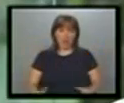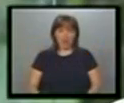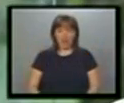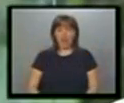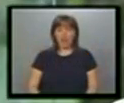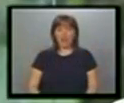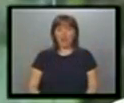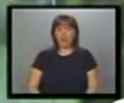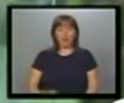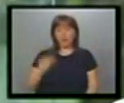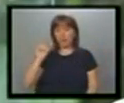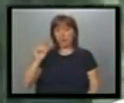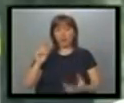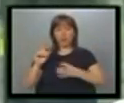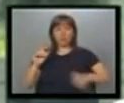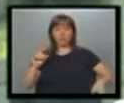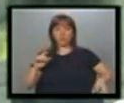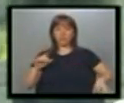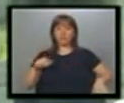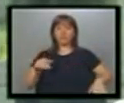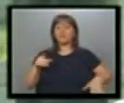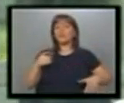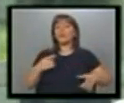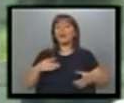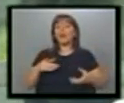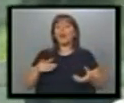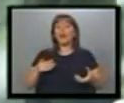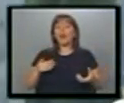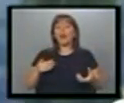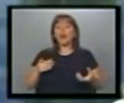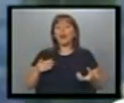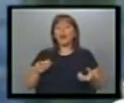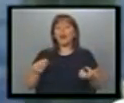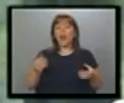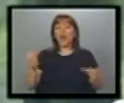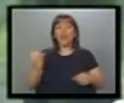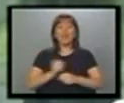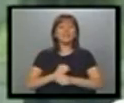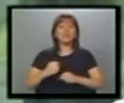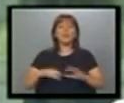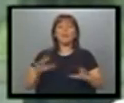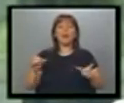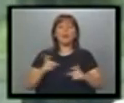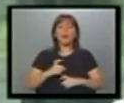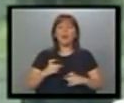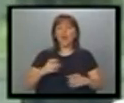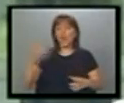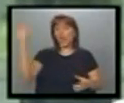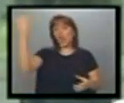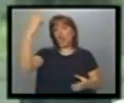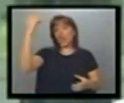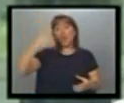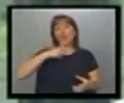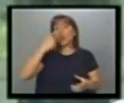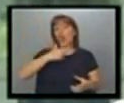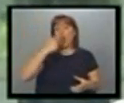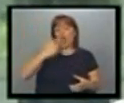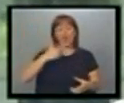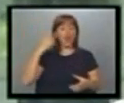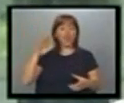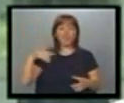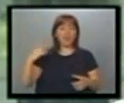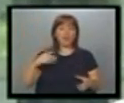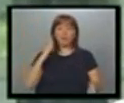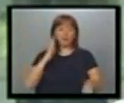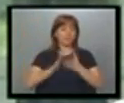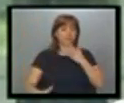normal. Pero poco, tratamos de poco siempre. ¿Cuál es la más recurrente entre los colegas? Y los semáforos en rojo, eso es lo más. ¿Esa